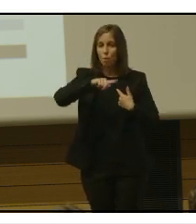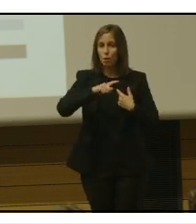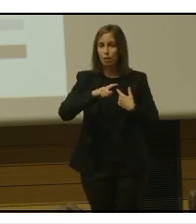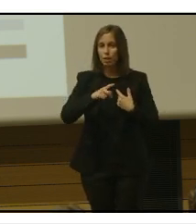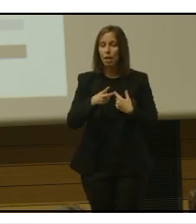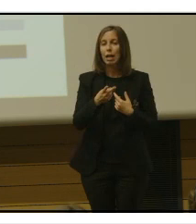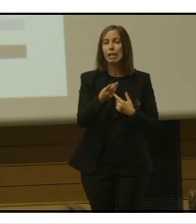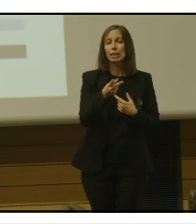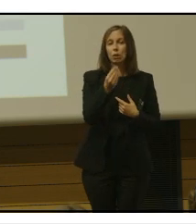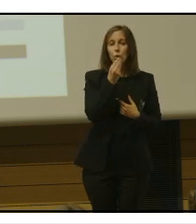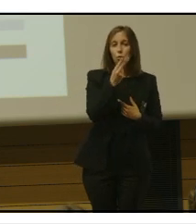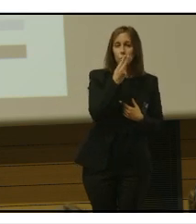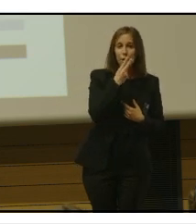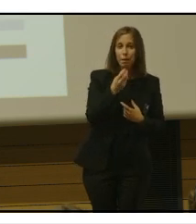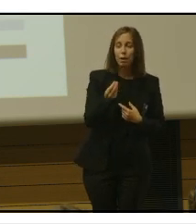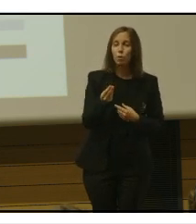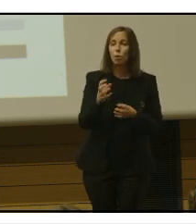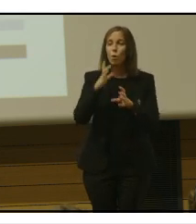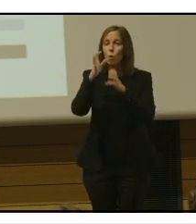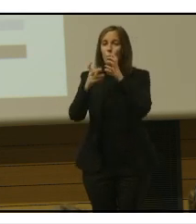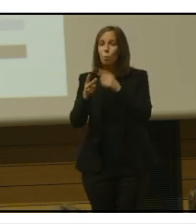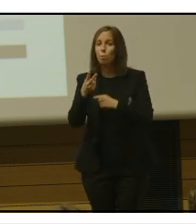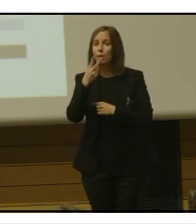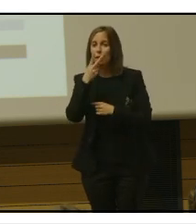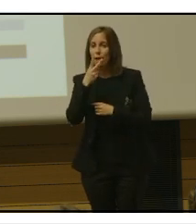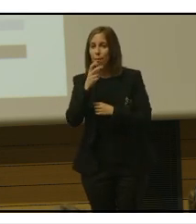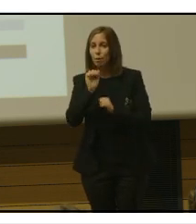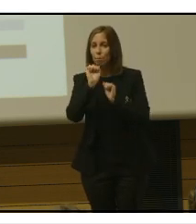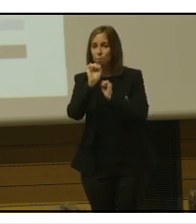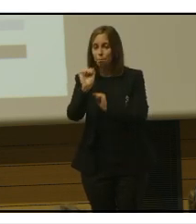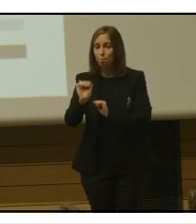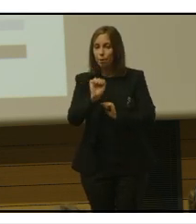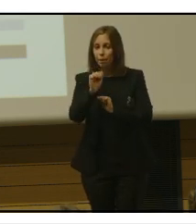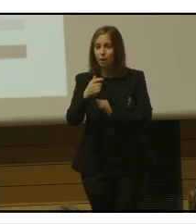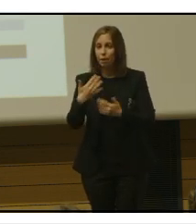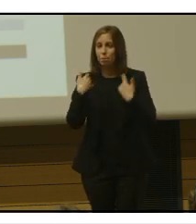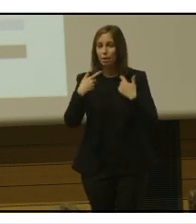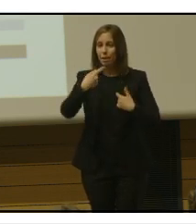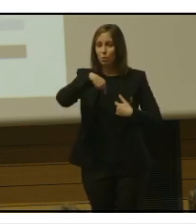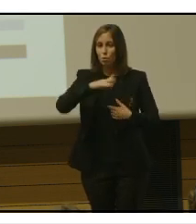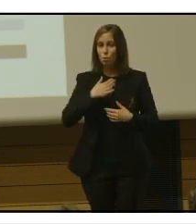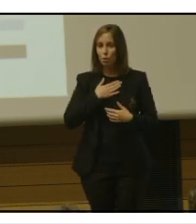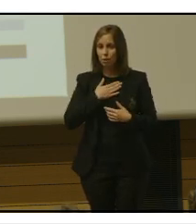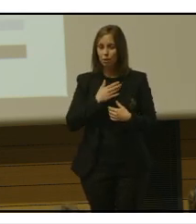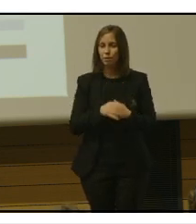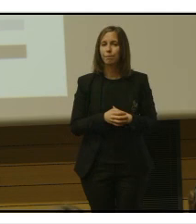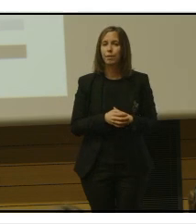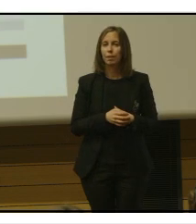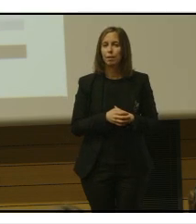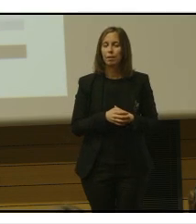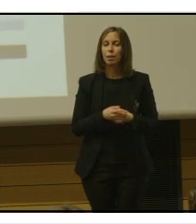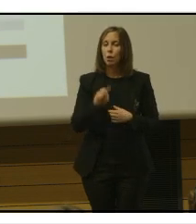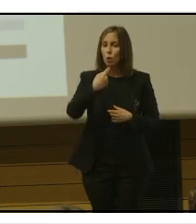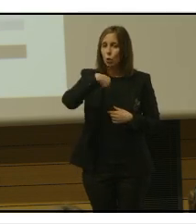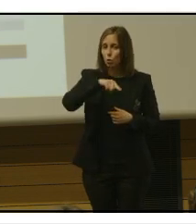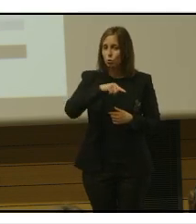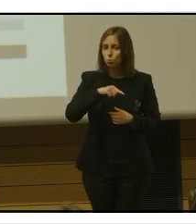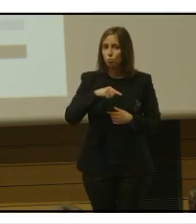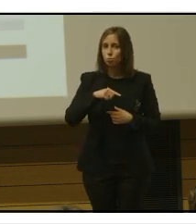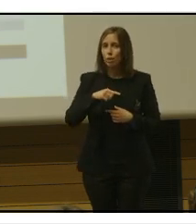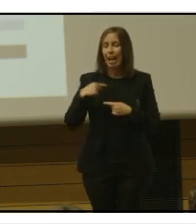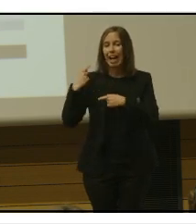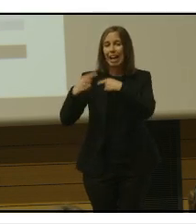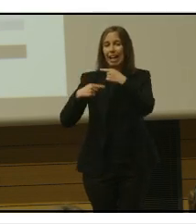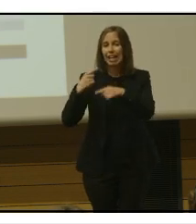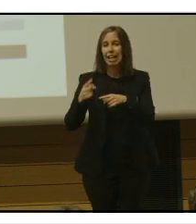frente al consumo de tabaco, frente a las nuevas formas de tabaco y que al final es esto. Nosotros tenemos una nueva generación